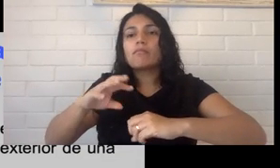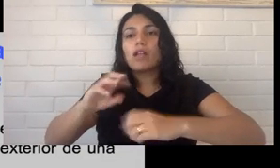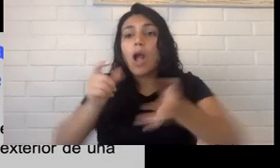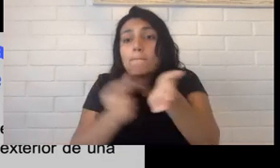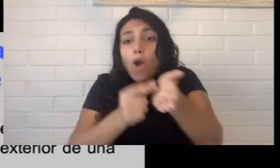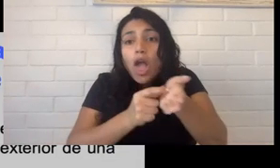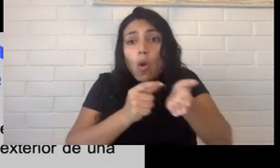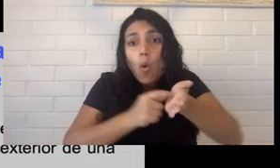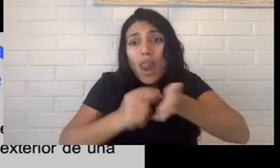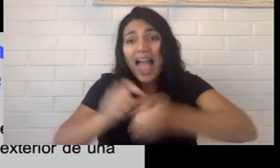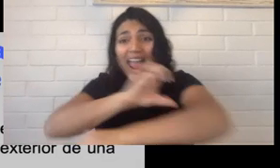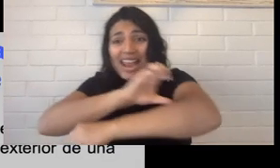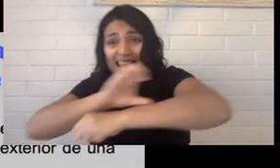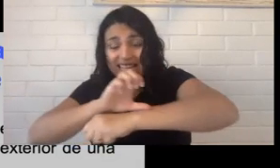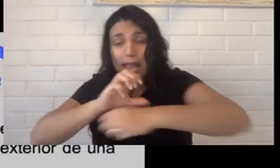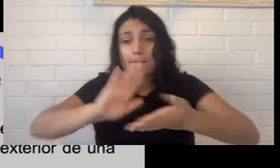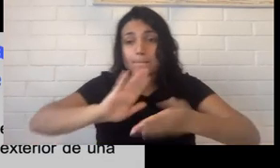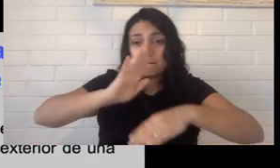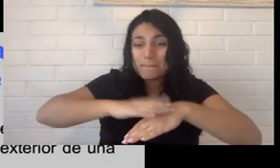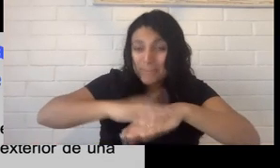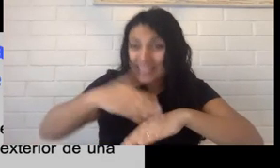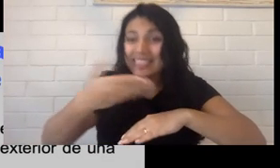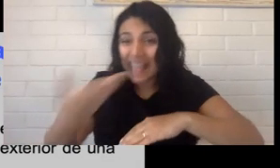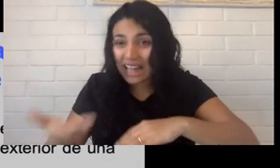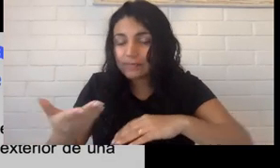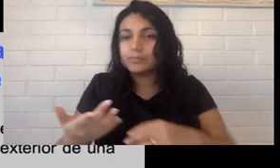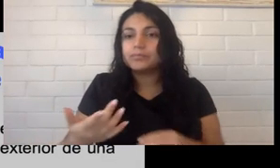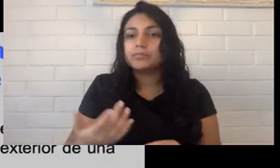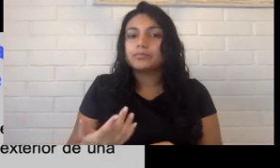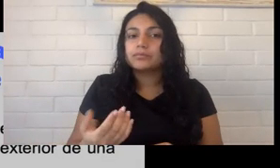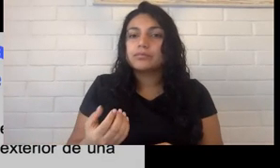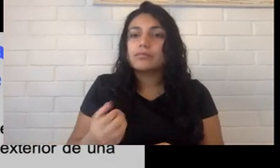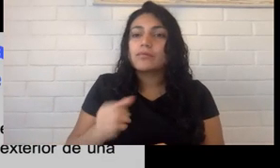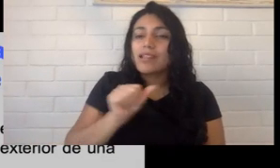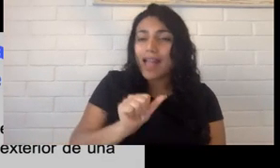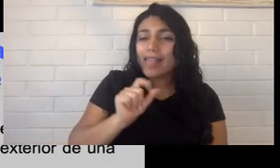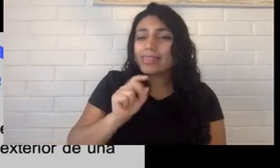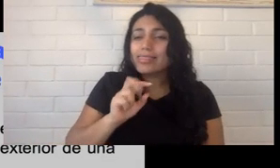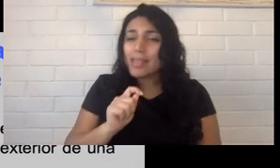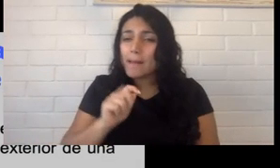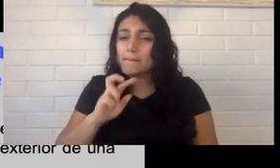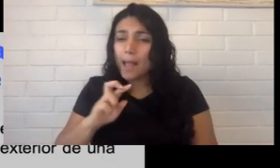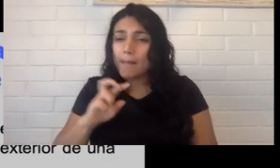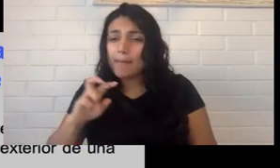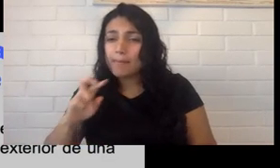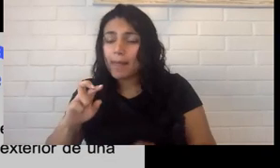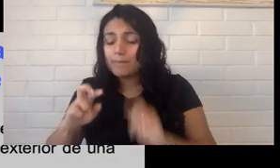grupo fosfato, que se llama, en el fondo, es un grupo químico que